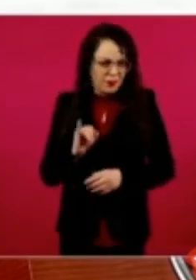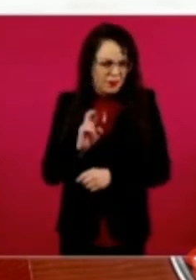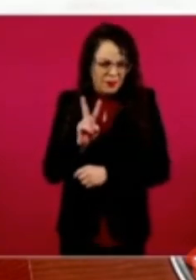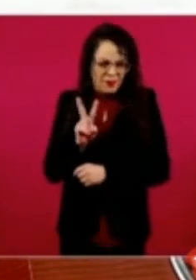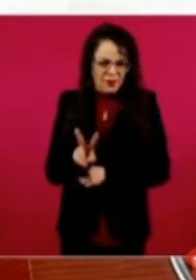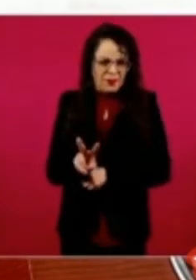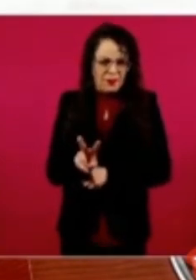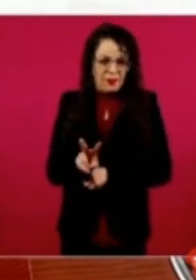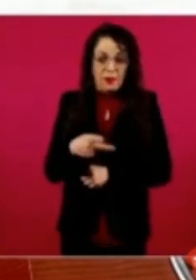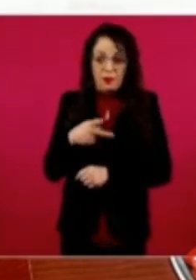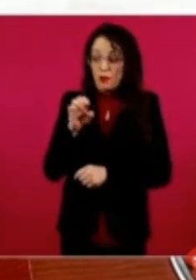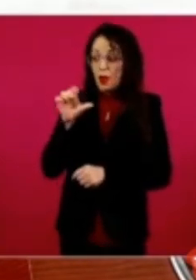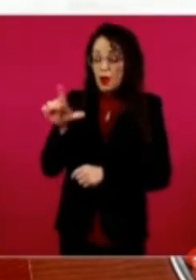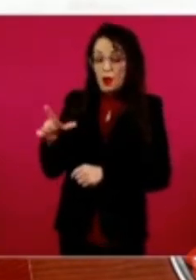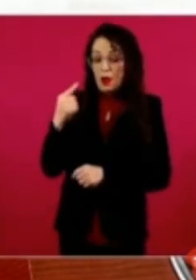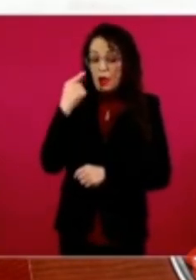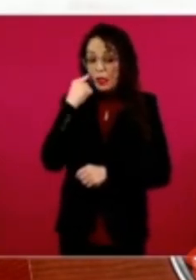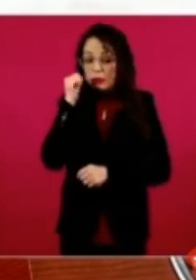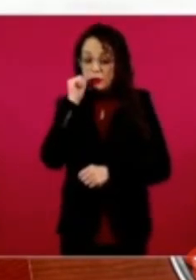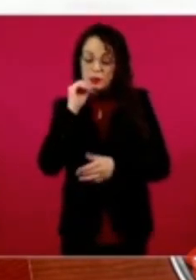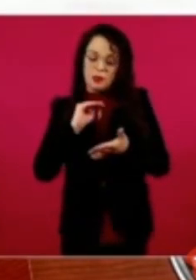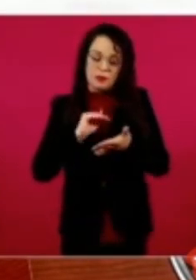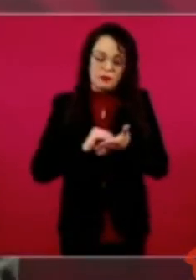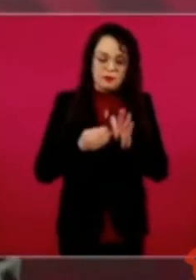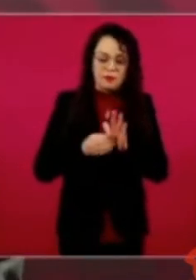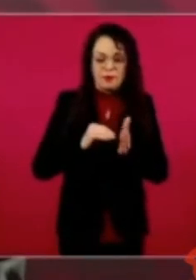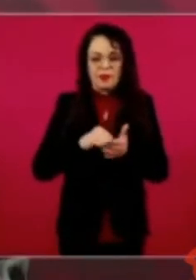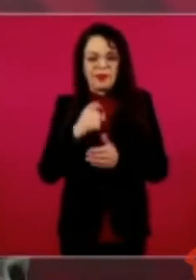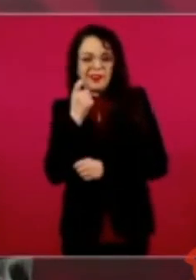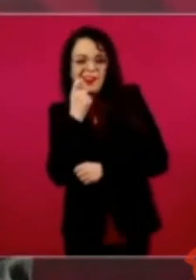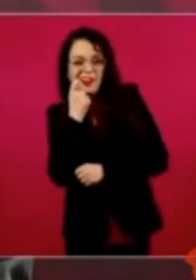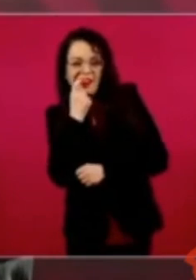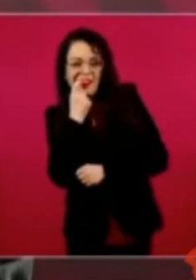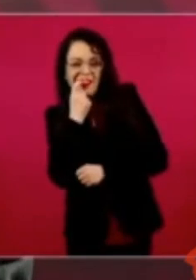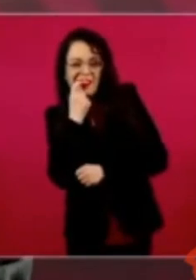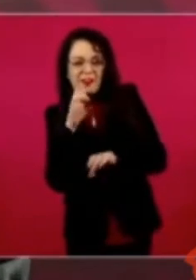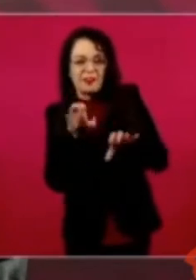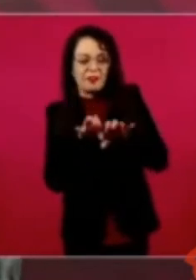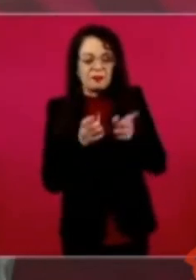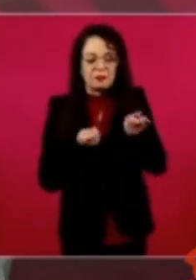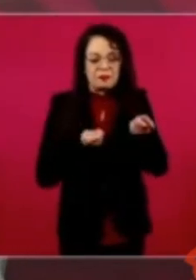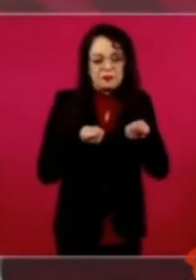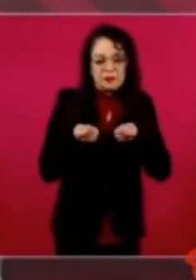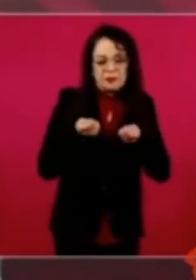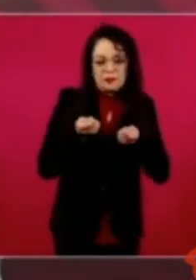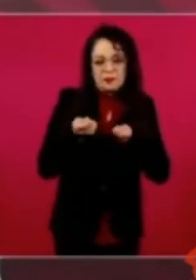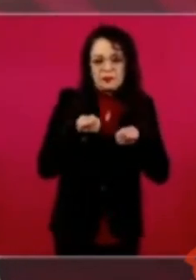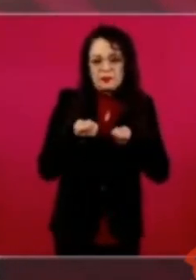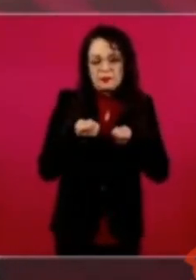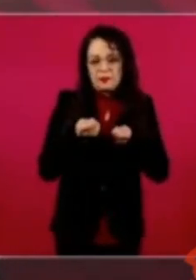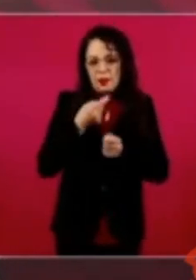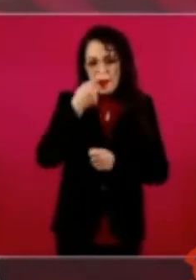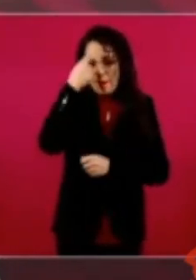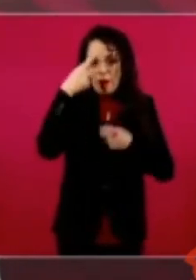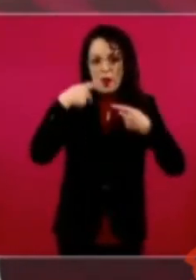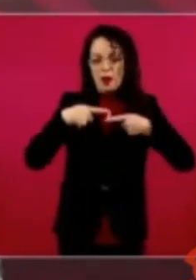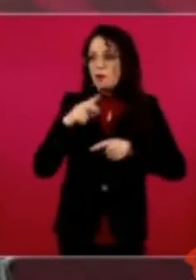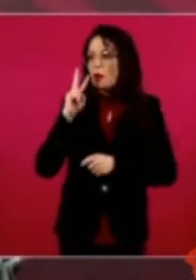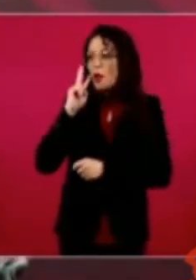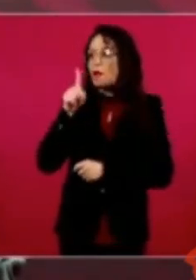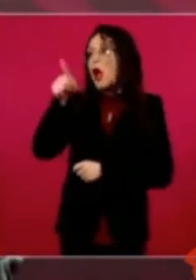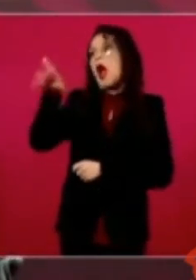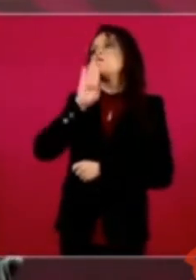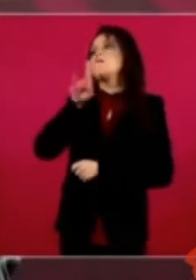cuidaba las formas. Donde se empieza a saber más sobre él,